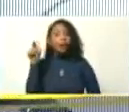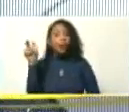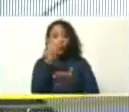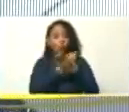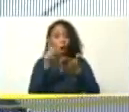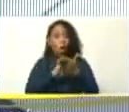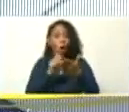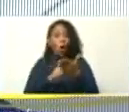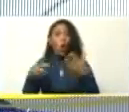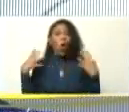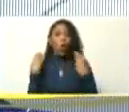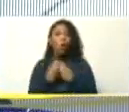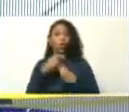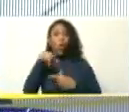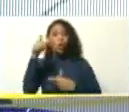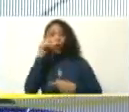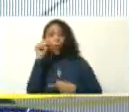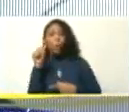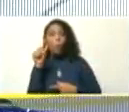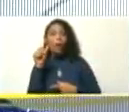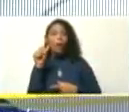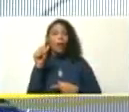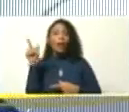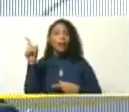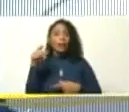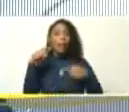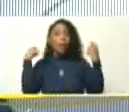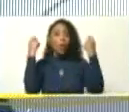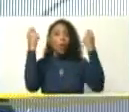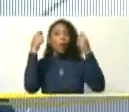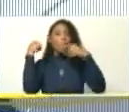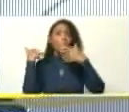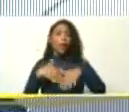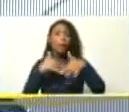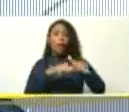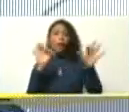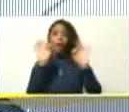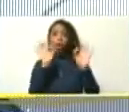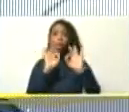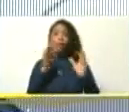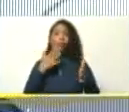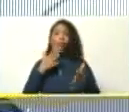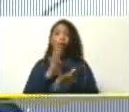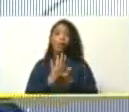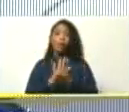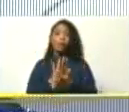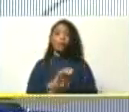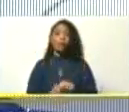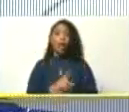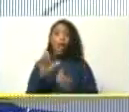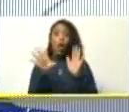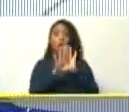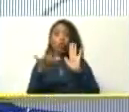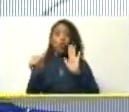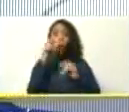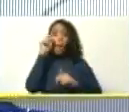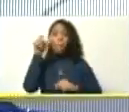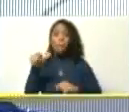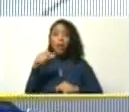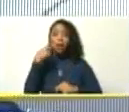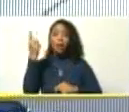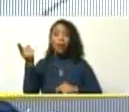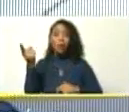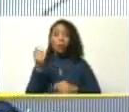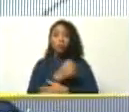Enterado de ser este cronista, junto con Gustavo Pereira, uno de los promotores de aquella marcha nada nupcial, el constituyente Claudio Fermín me